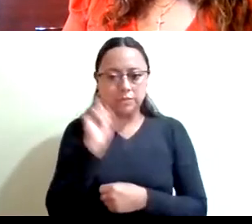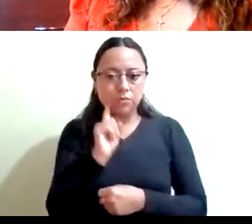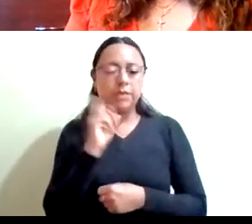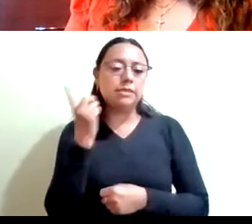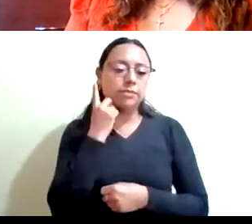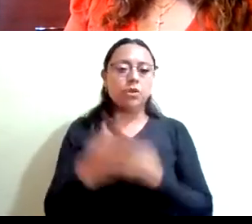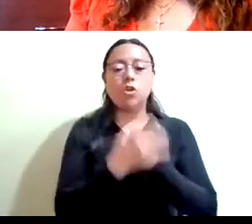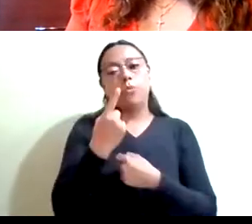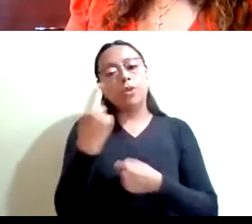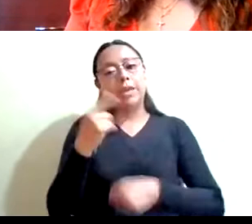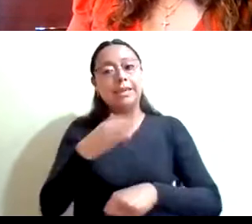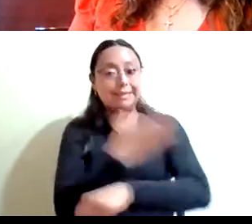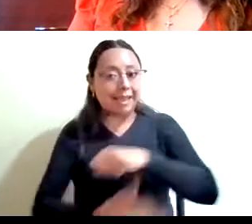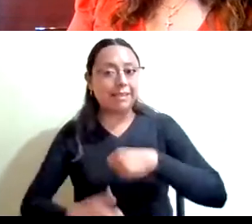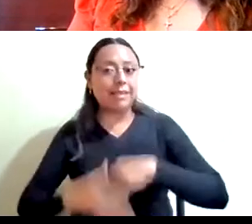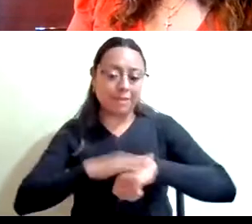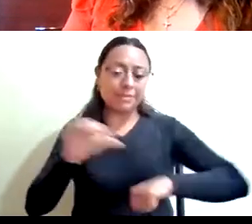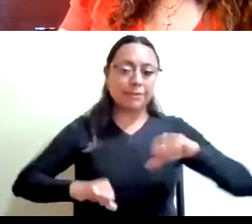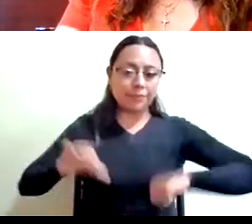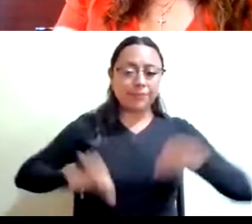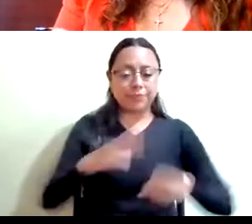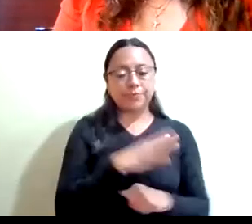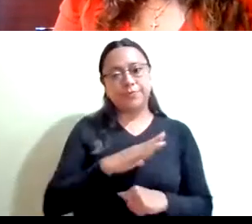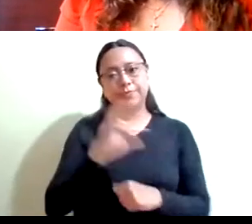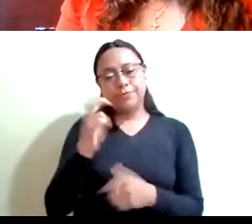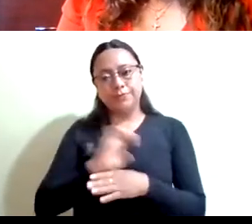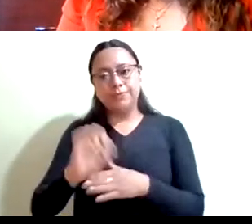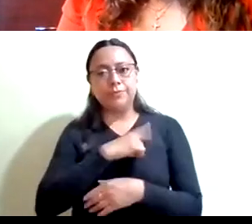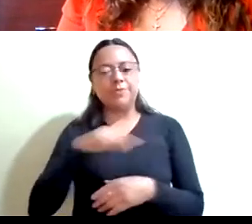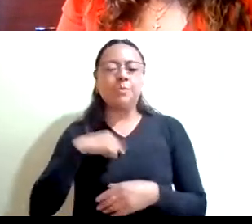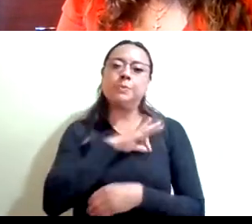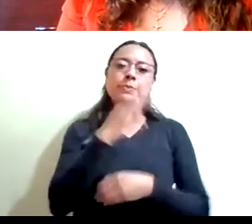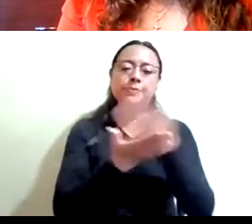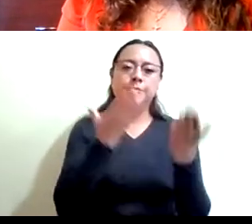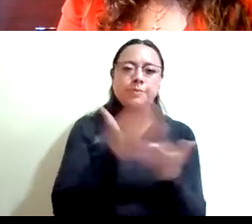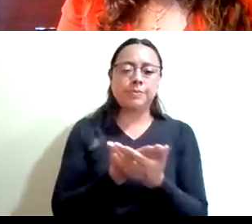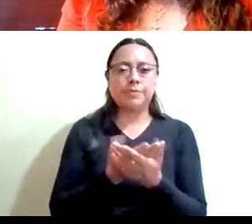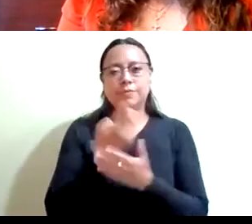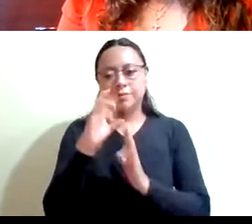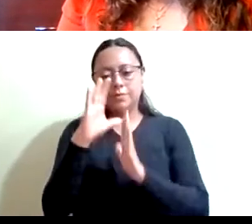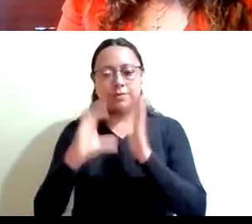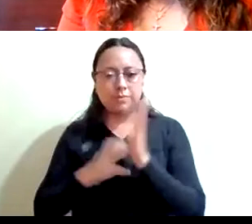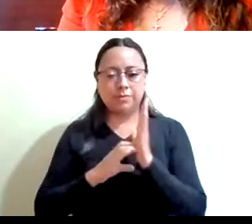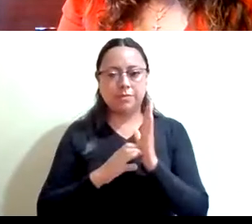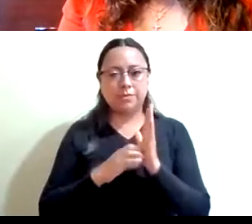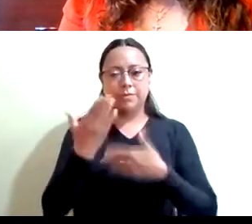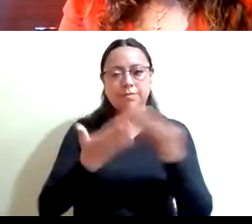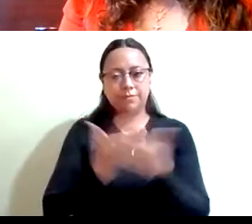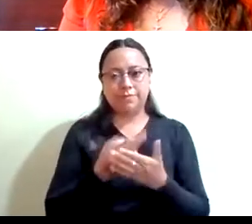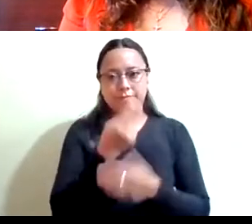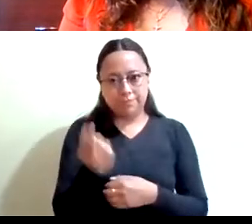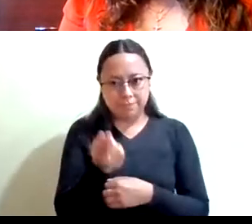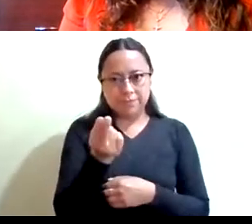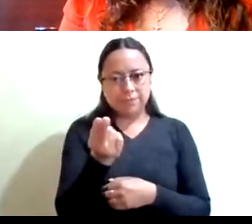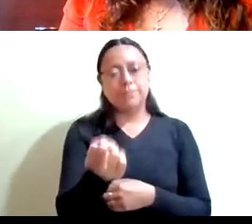tenemos. Entonces, si pudiéramos poner en el planteamiento del calendario propuesto por usted a las primeras horas